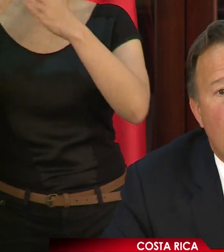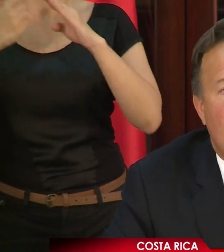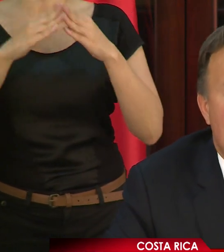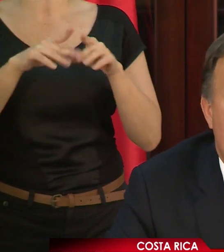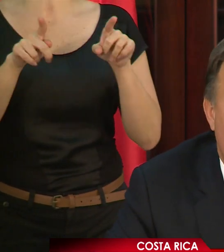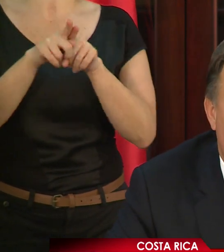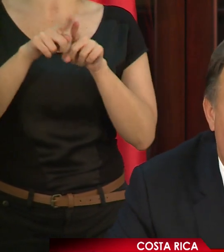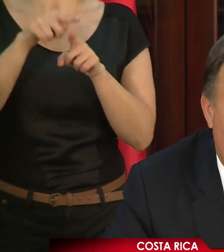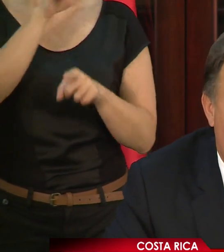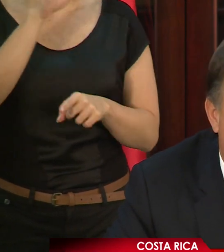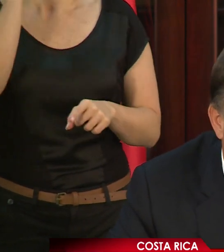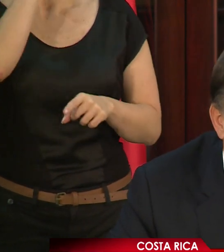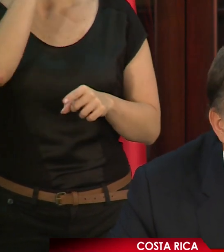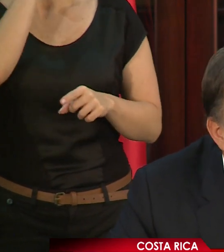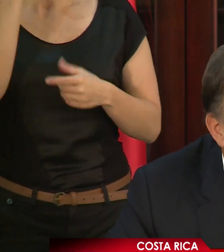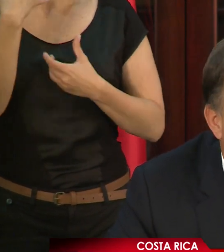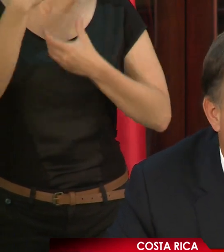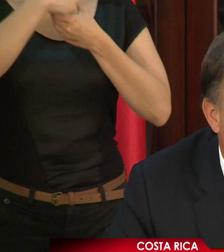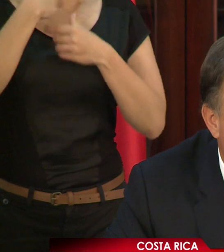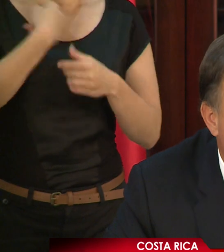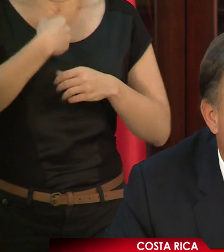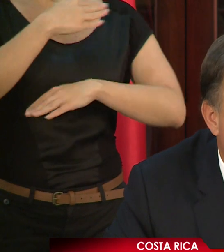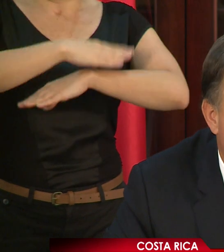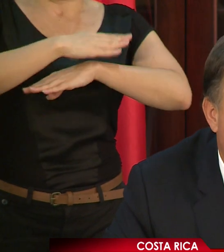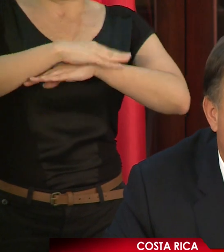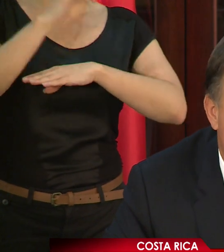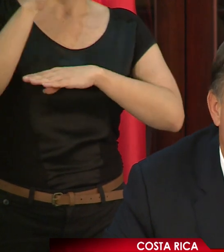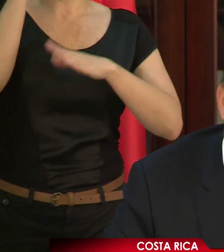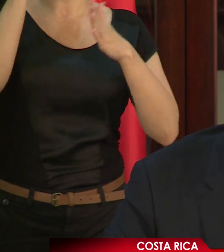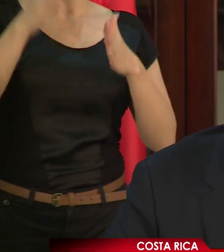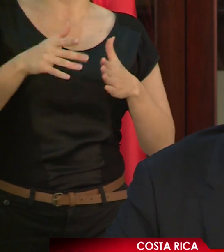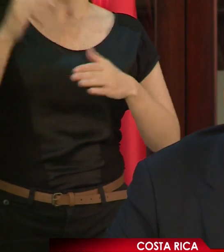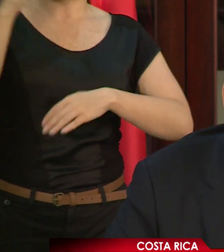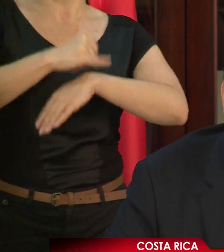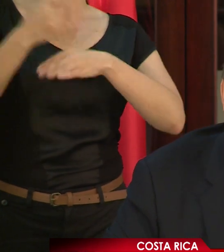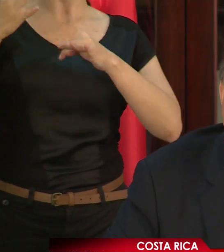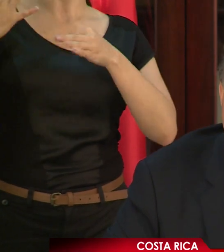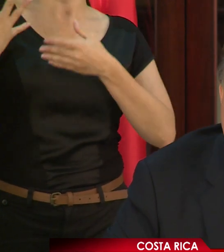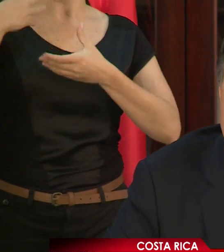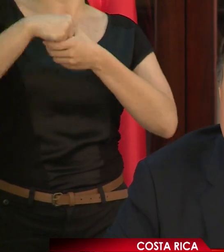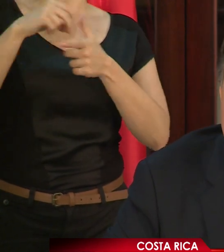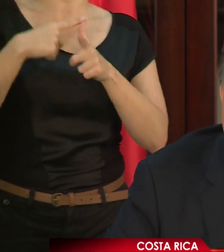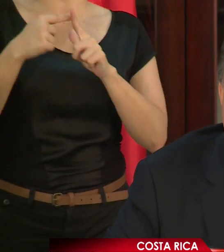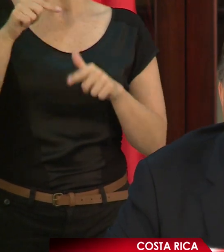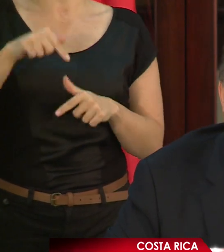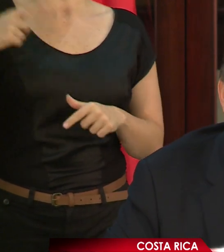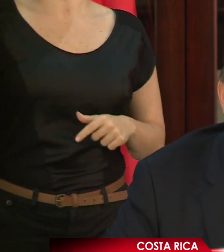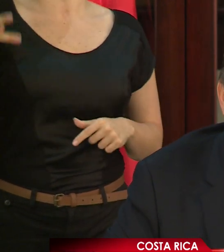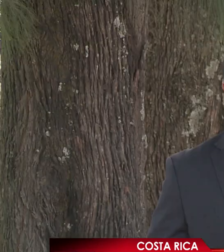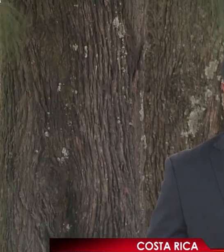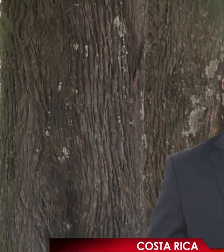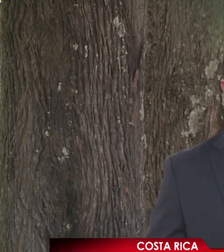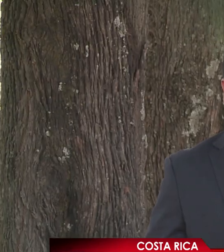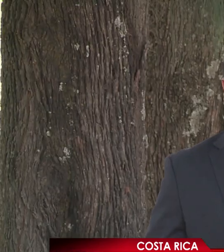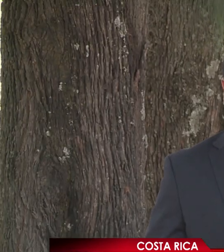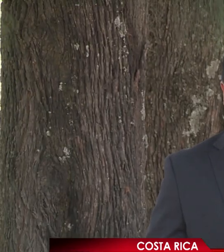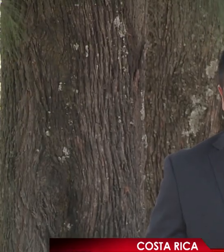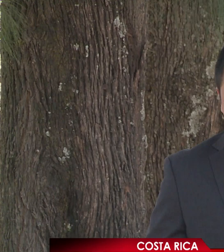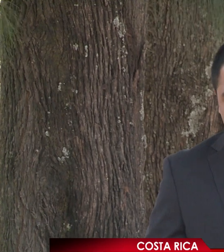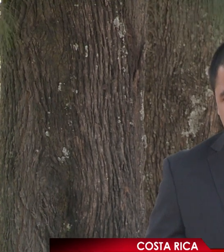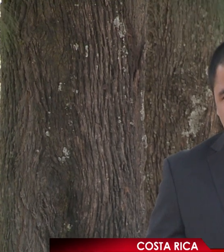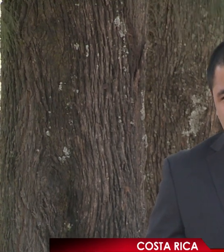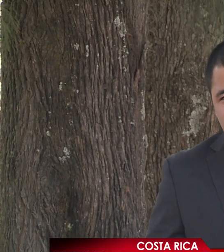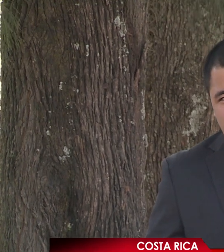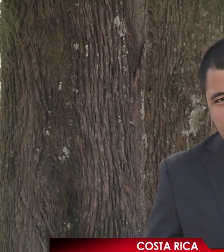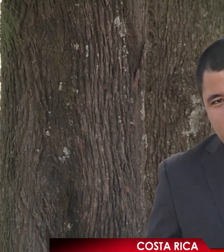que busca acercarse a nuestras plataformas logísticas, a nuestros puertos, a nuestros aeropuertos, y es un riesgo para nuestras economías y el desarrollo de la región.